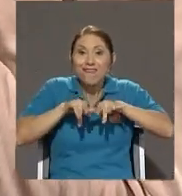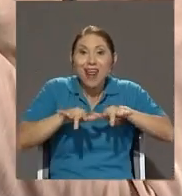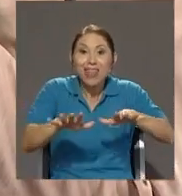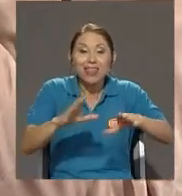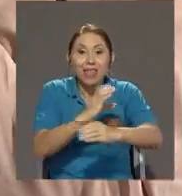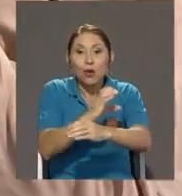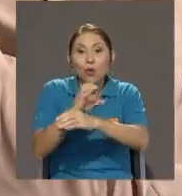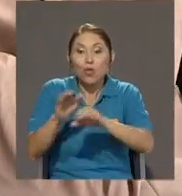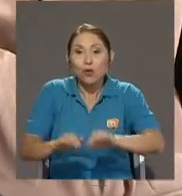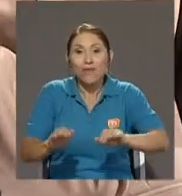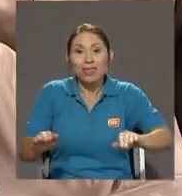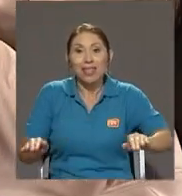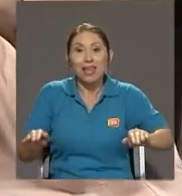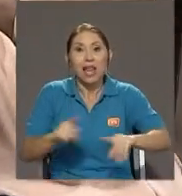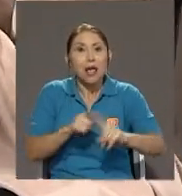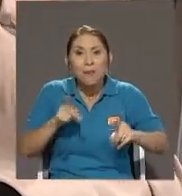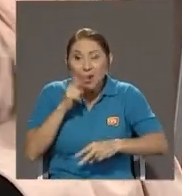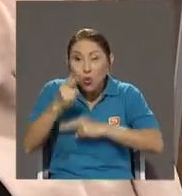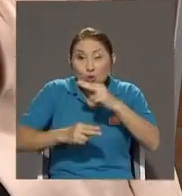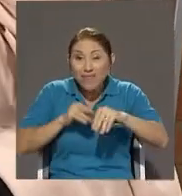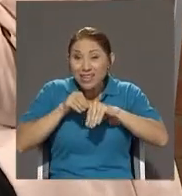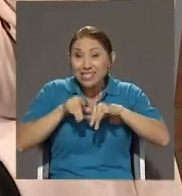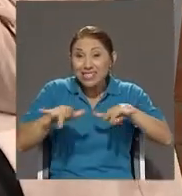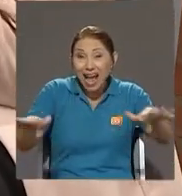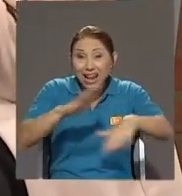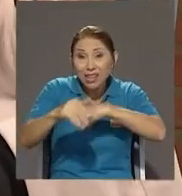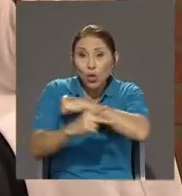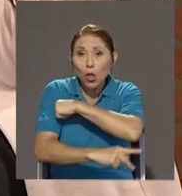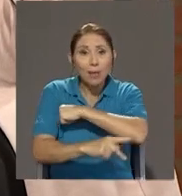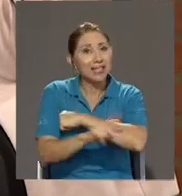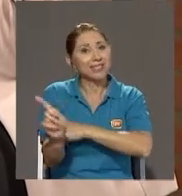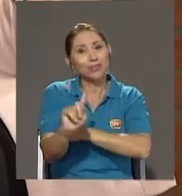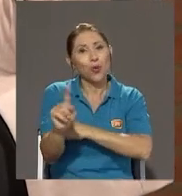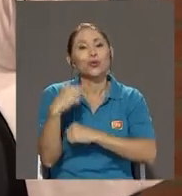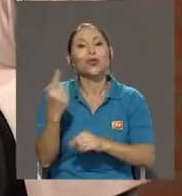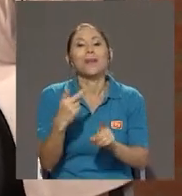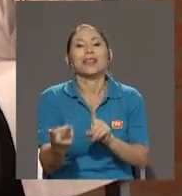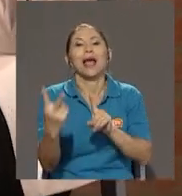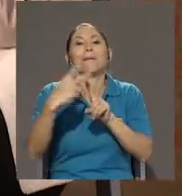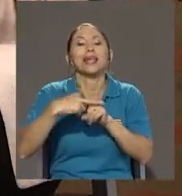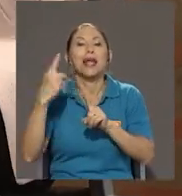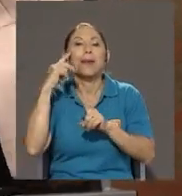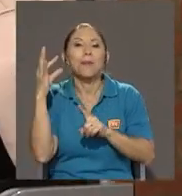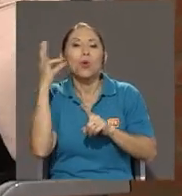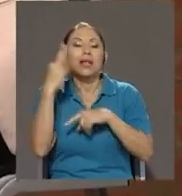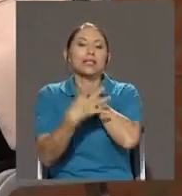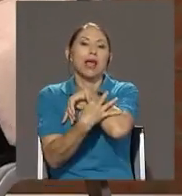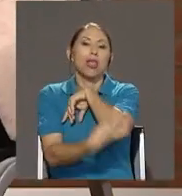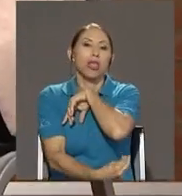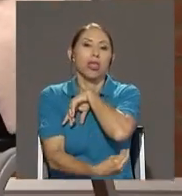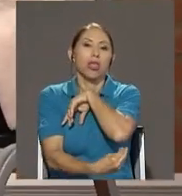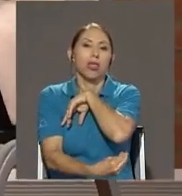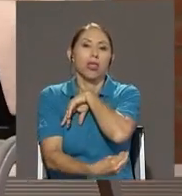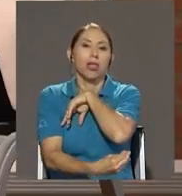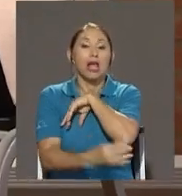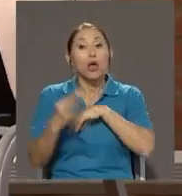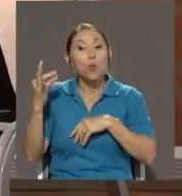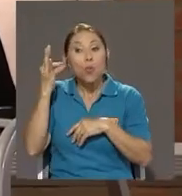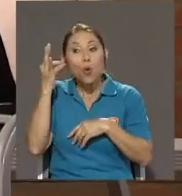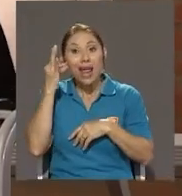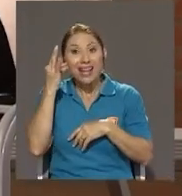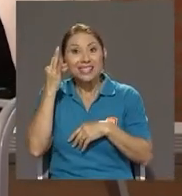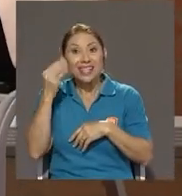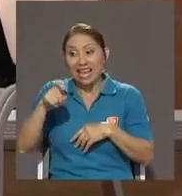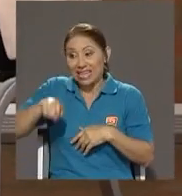universal en todo el territorio y solo aplica donde existe para mujeres en condición de pobreza. Las mujeres ponen a sus hijos en la red de